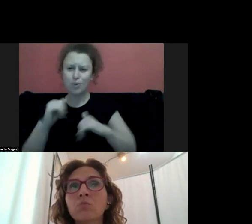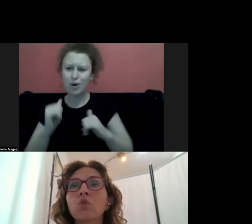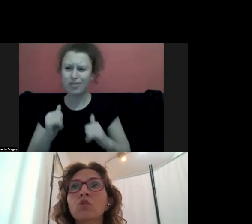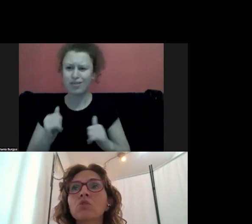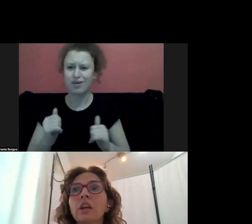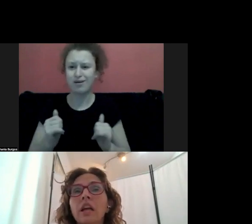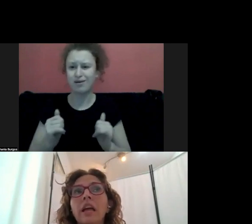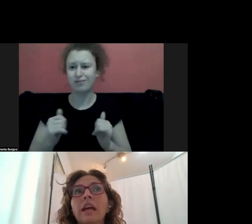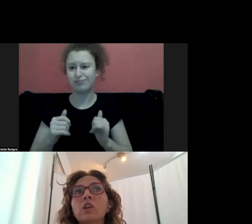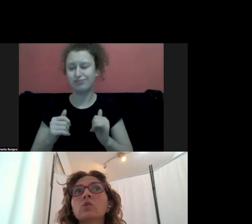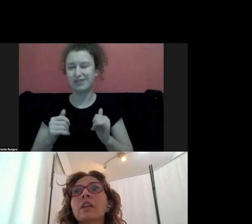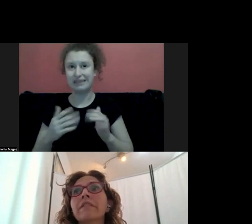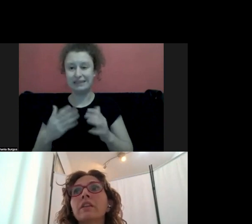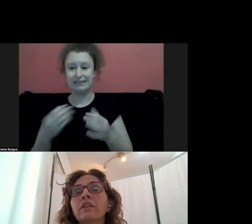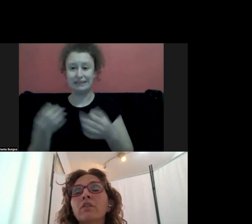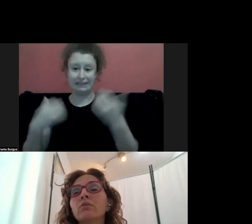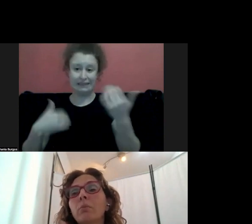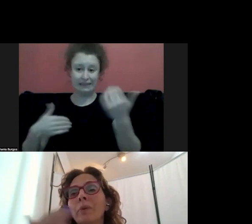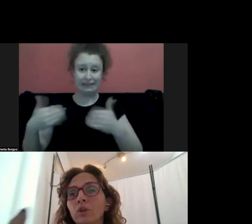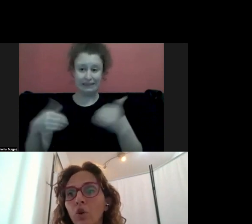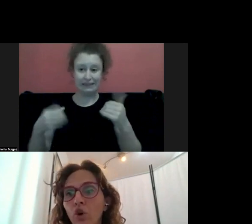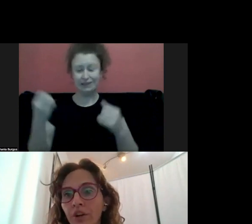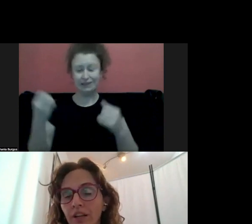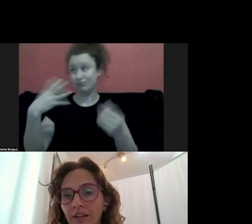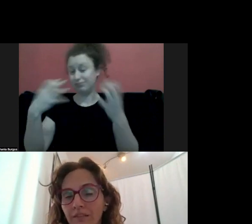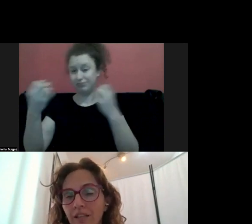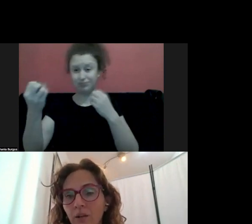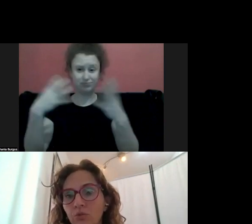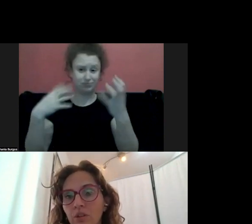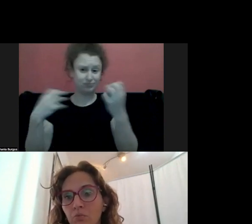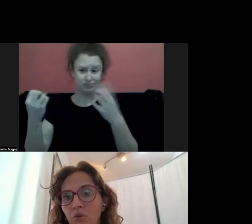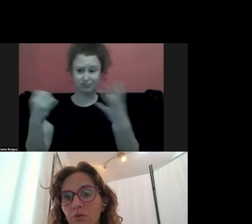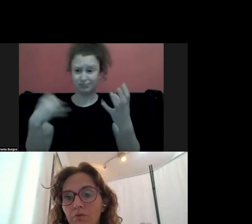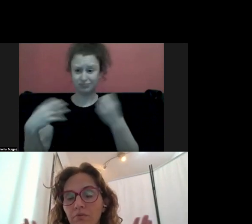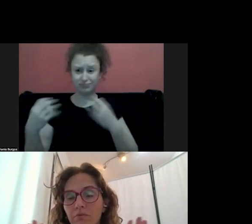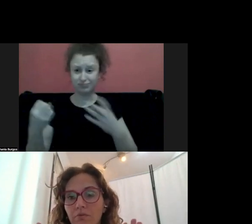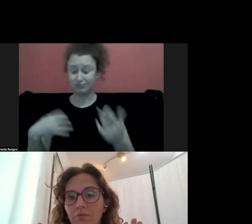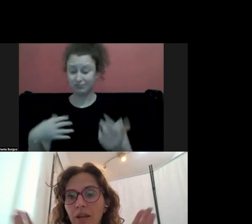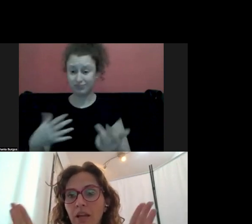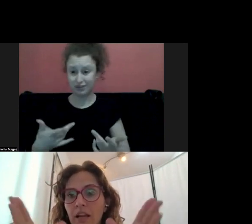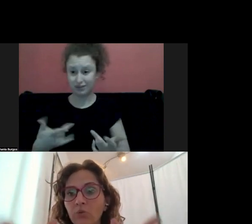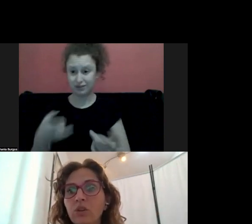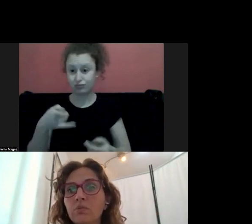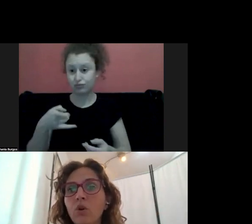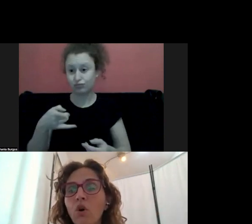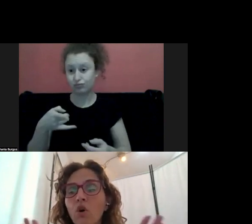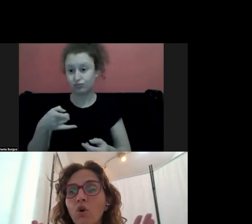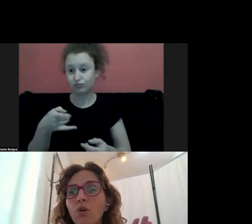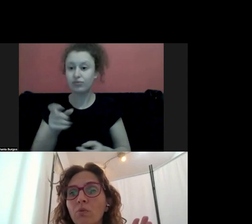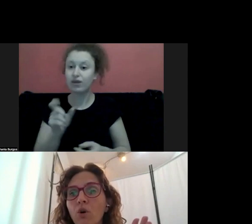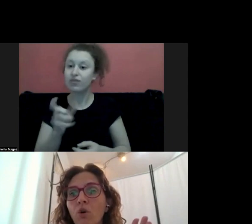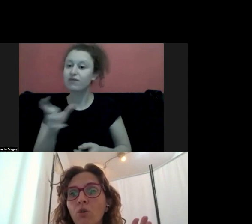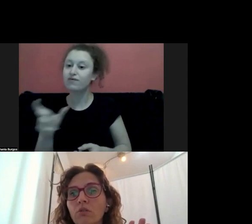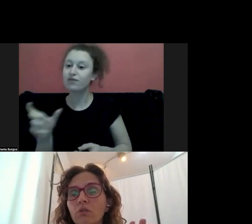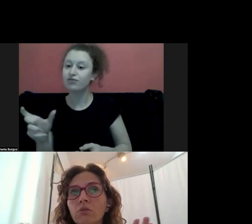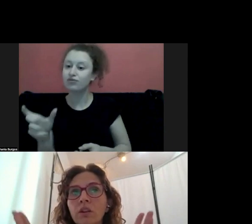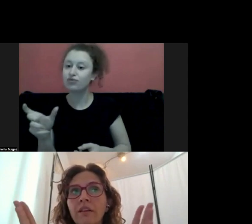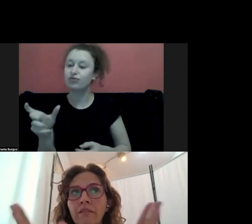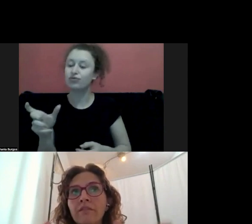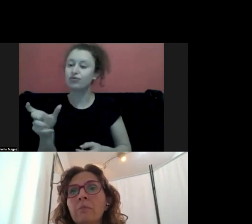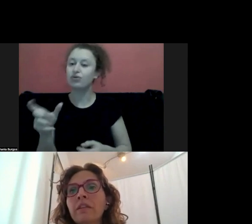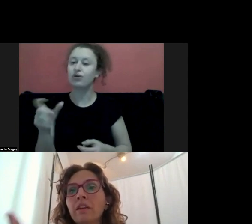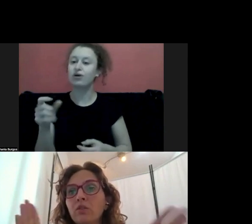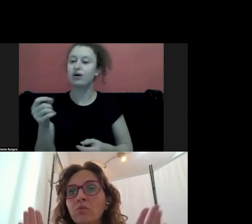de estímulos, es una definición patológica del autismo. Ve el autismo como